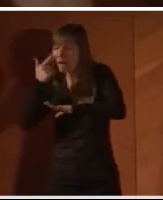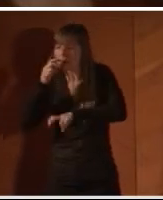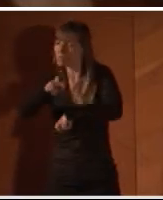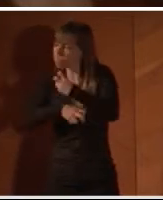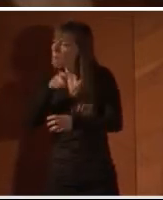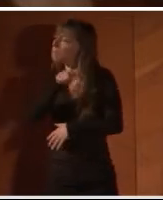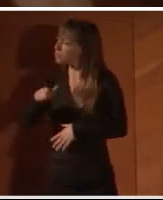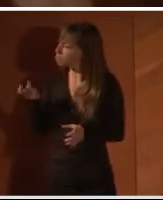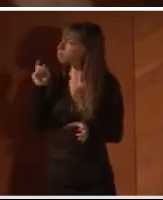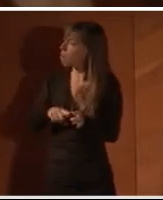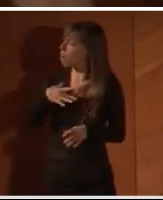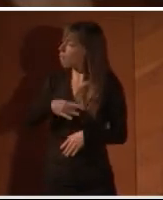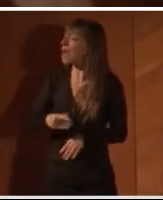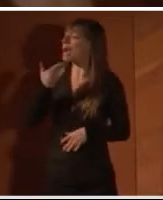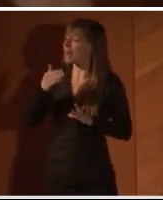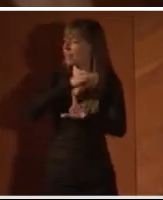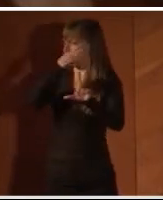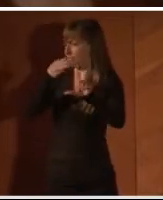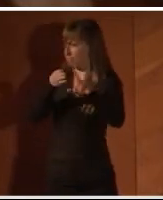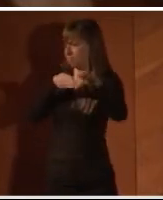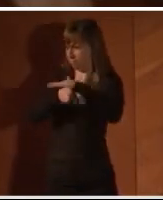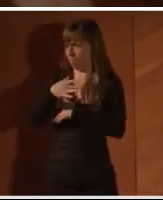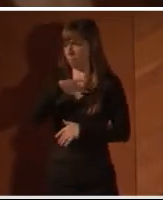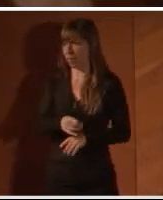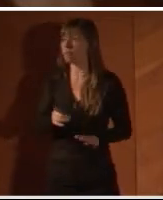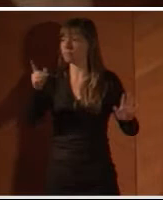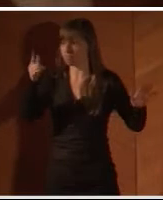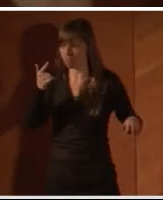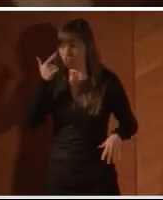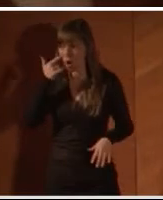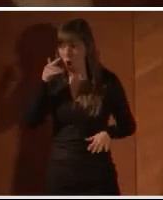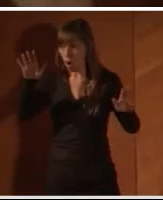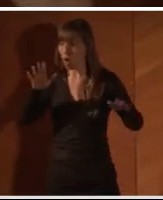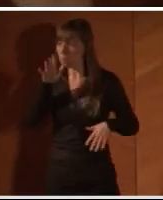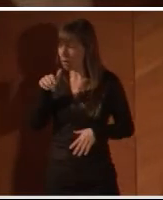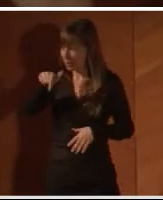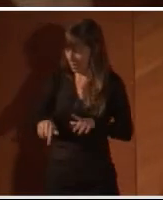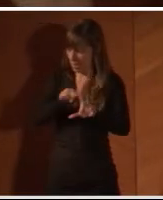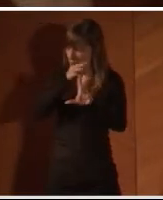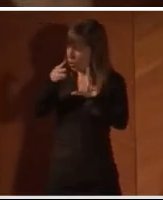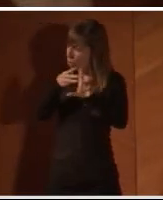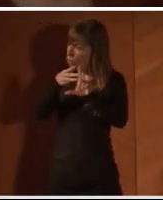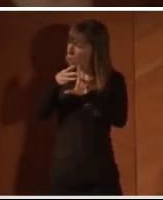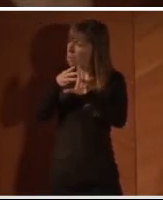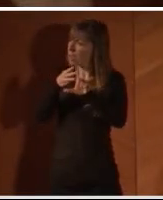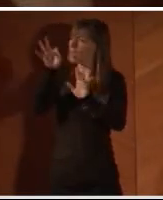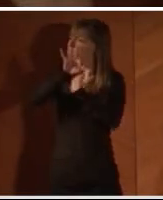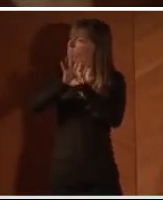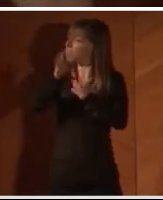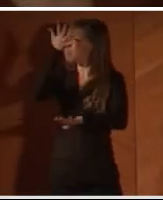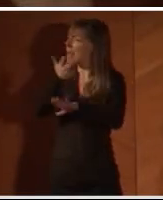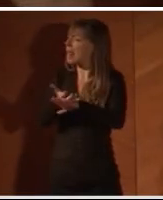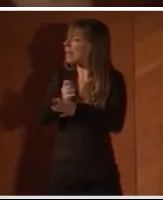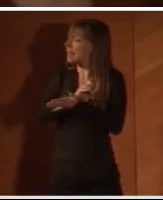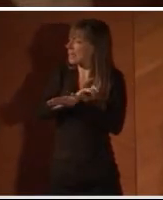la ciudadanía a través de este portal de participación ciudadana. Y ojo que esta herramienta es software libre, por lo que cualquier